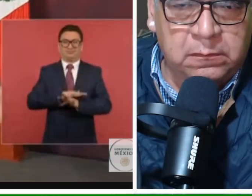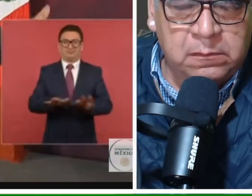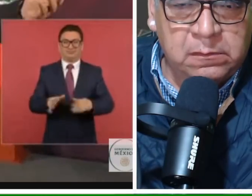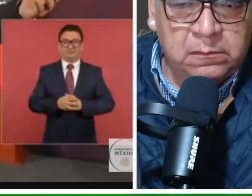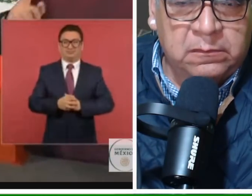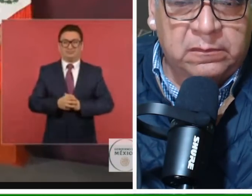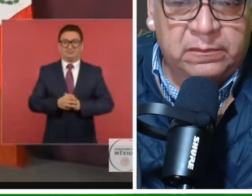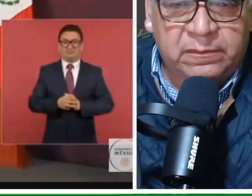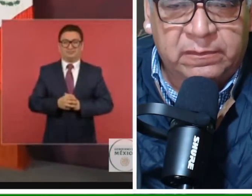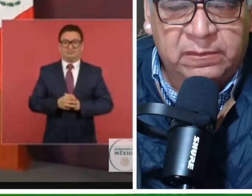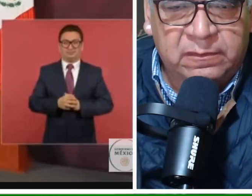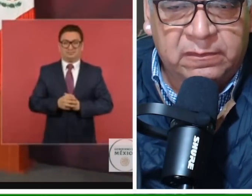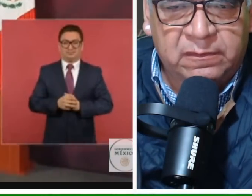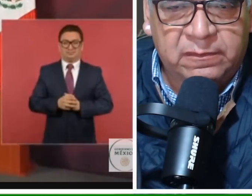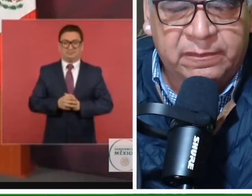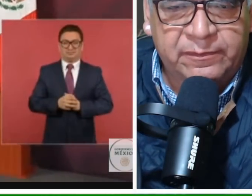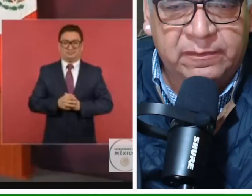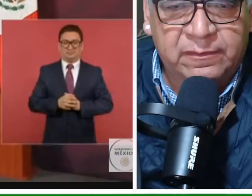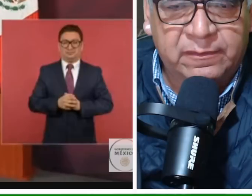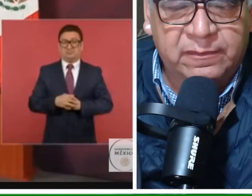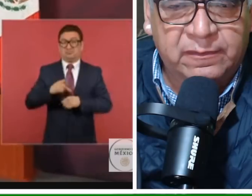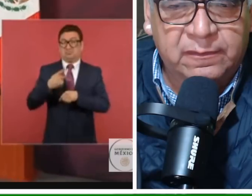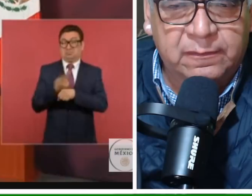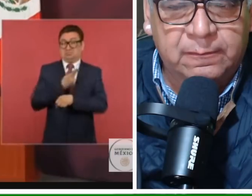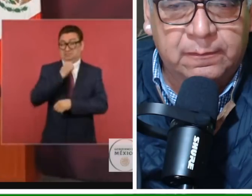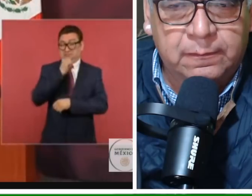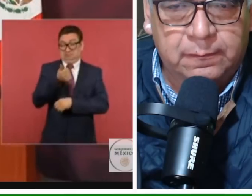Ya no pasa nada.